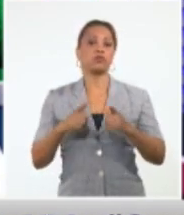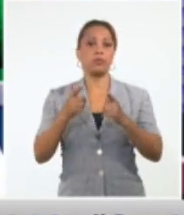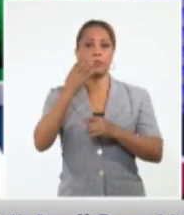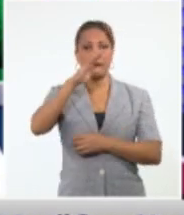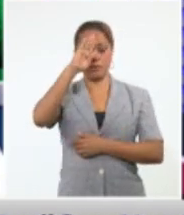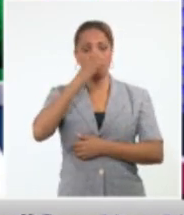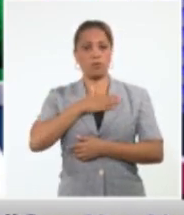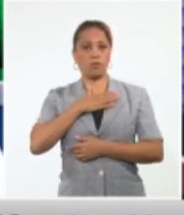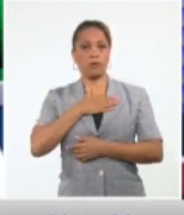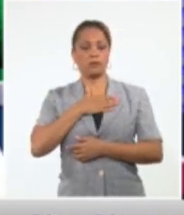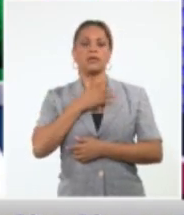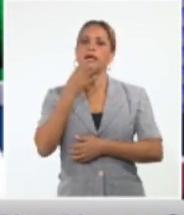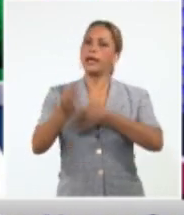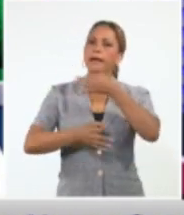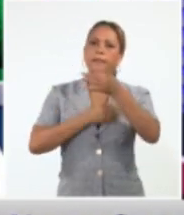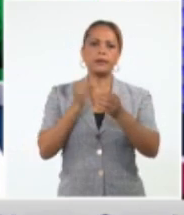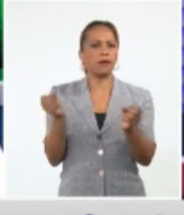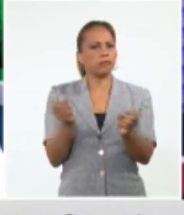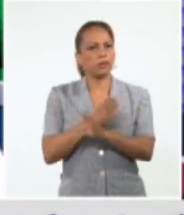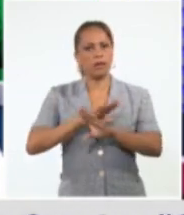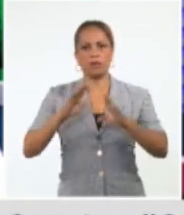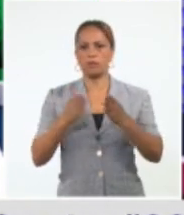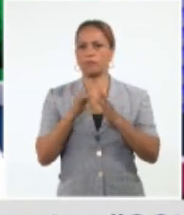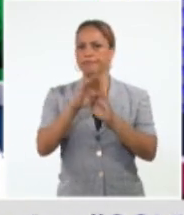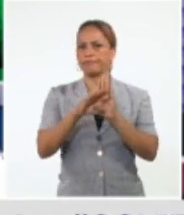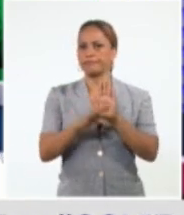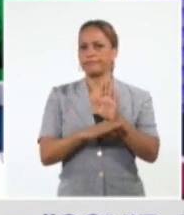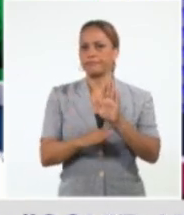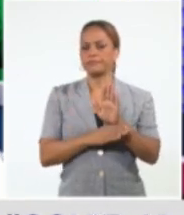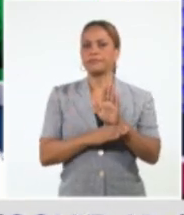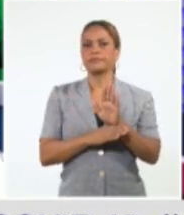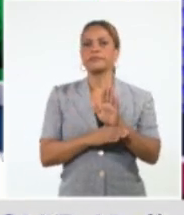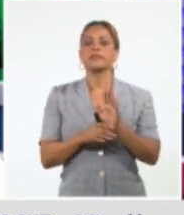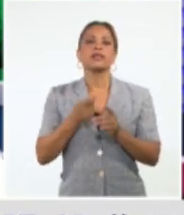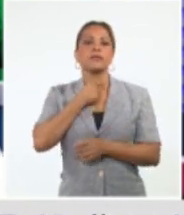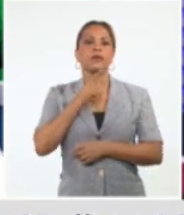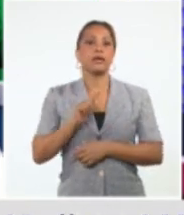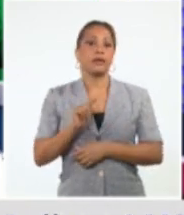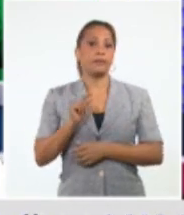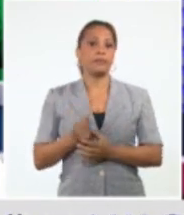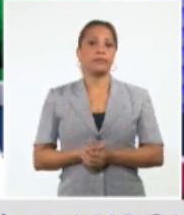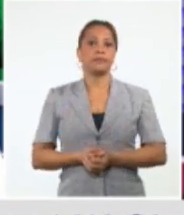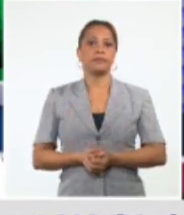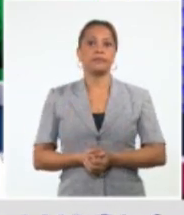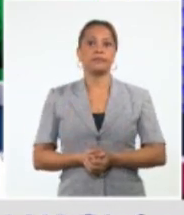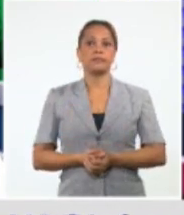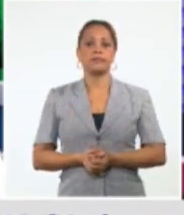las medidas que se van a aplicar. En el caso procedente de Bélgica,